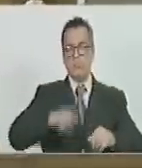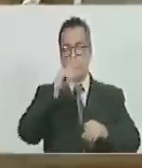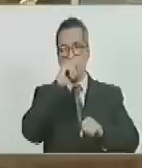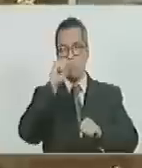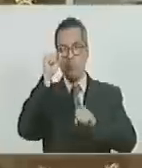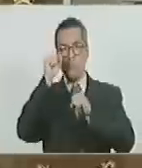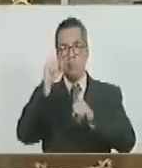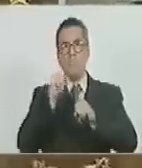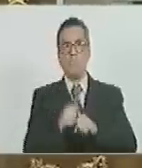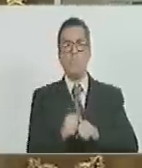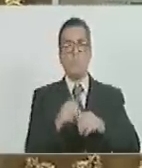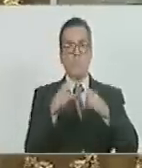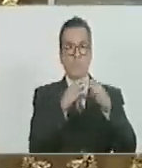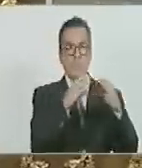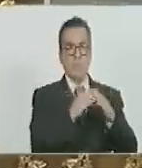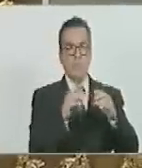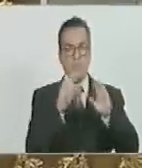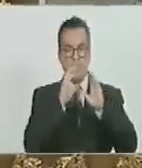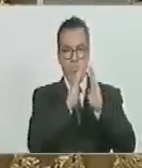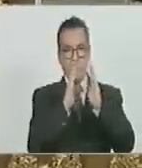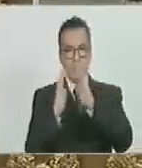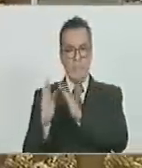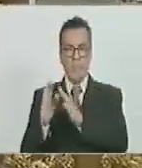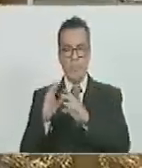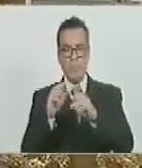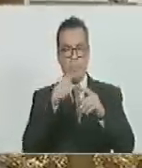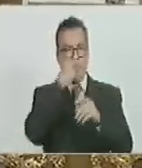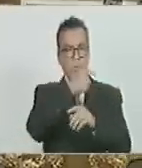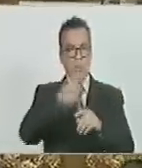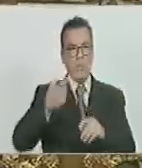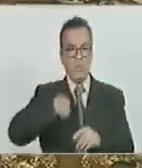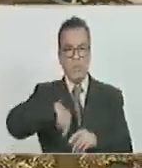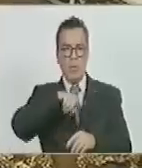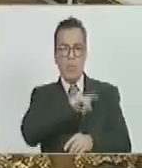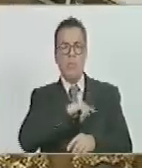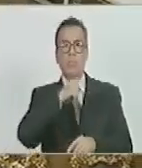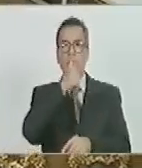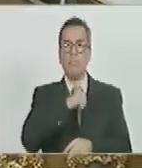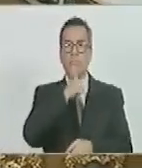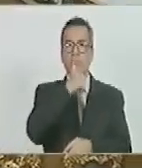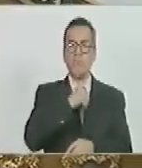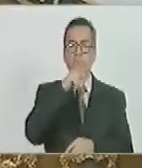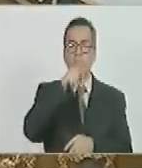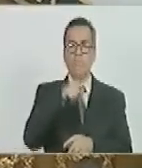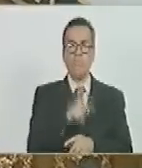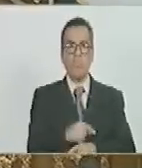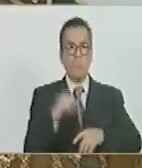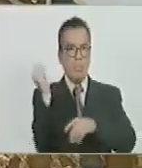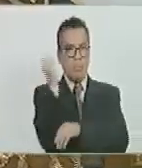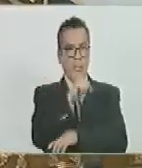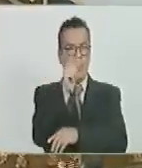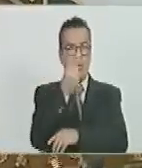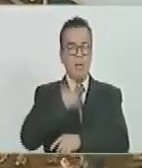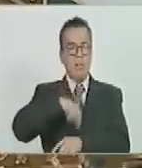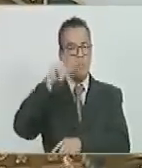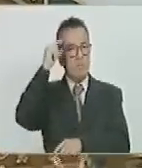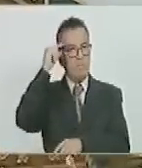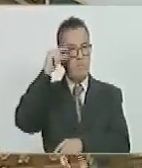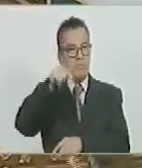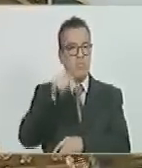Maduro y a la organización del pueblo, nosotros estamos resistiendo y estamos venciendo. Hoy